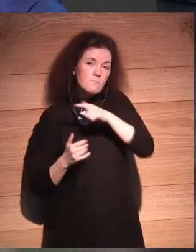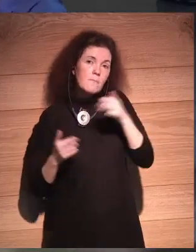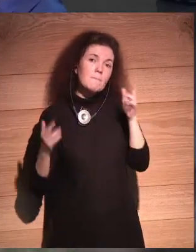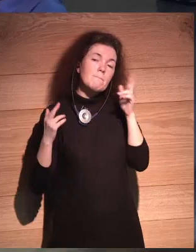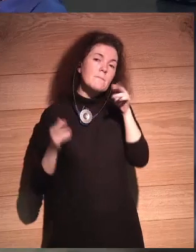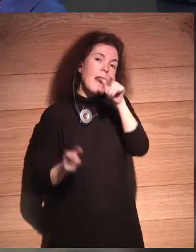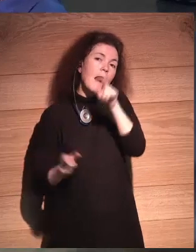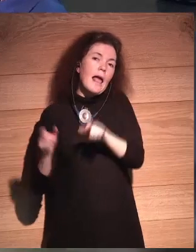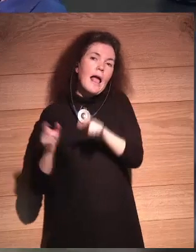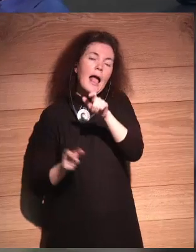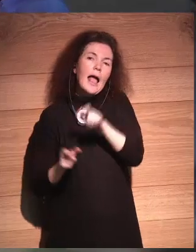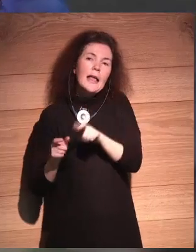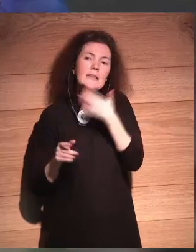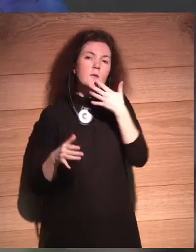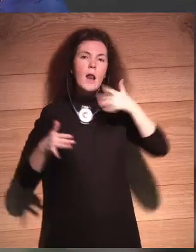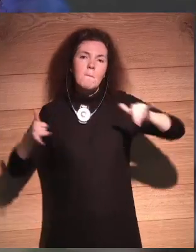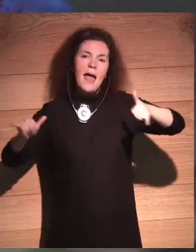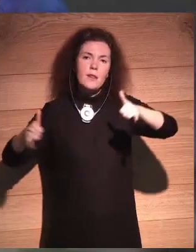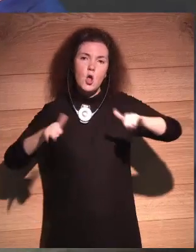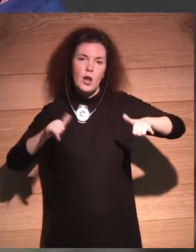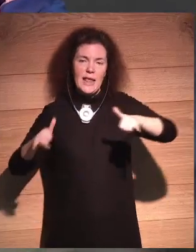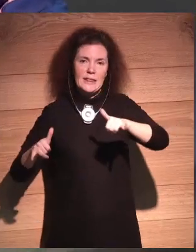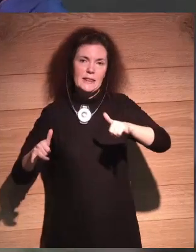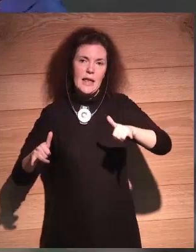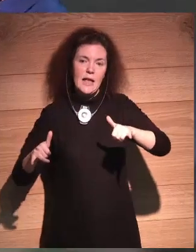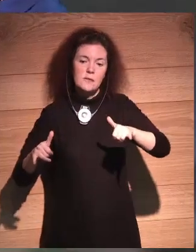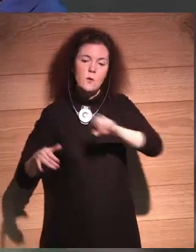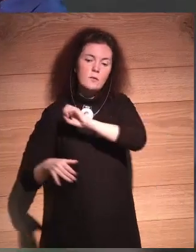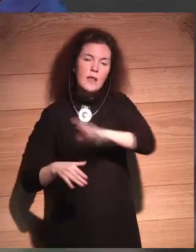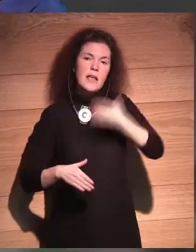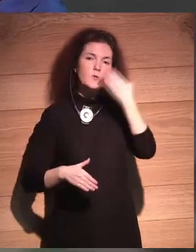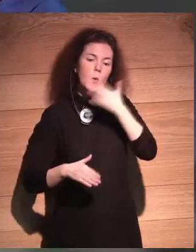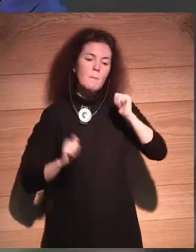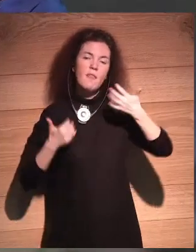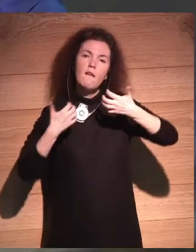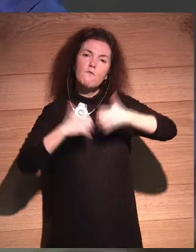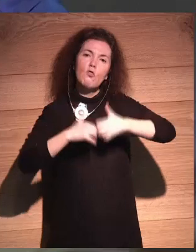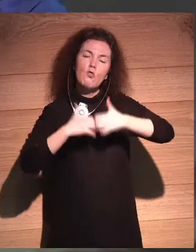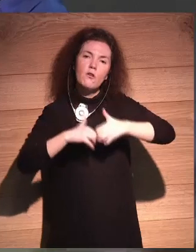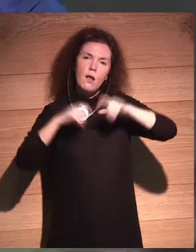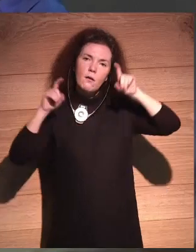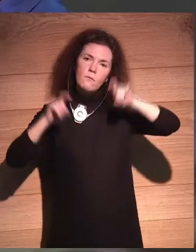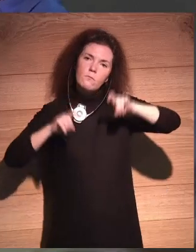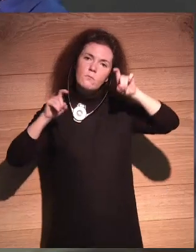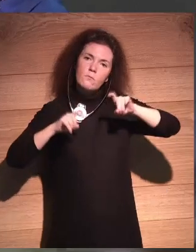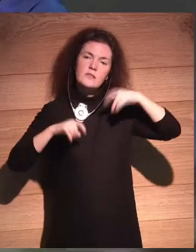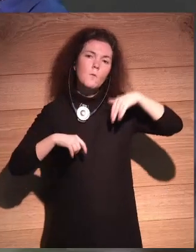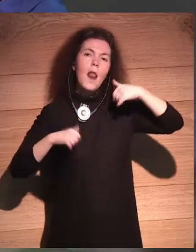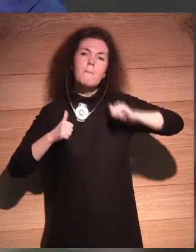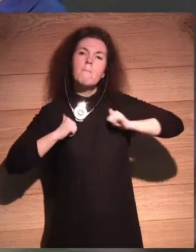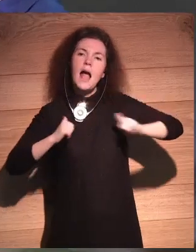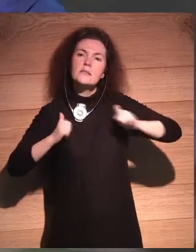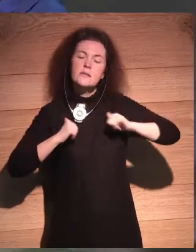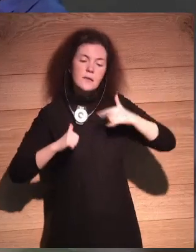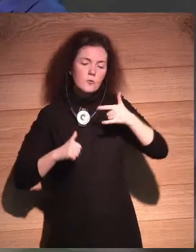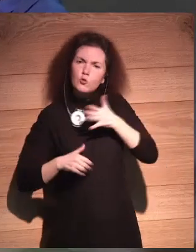sean como marionetas y meterlas en una escuela y que empiecen a funcionar una vez que tienen un máster.